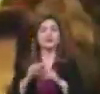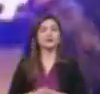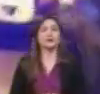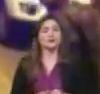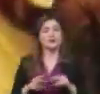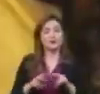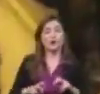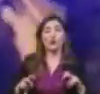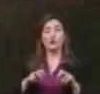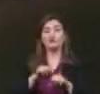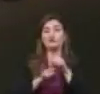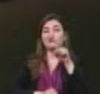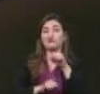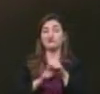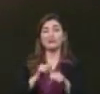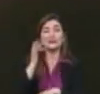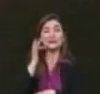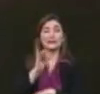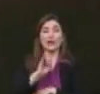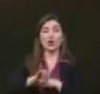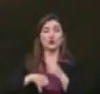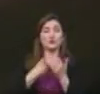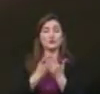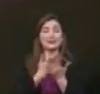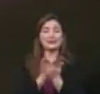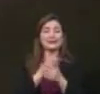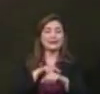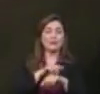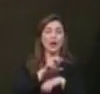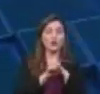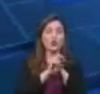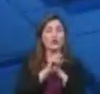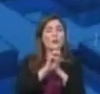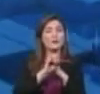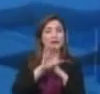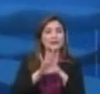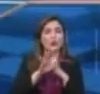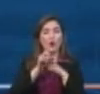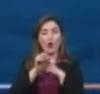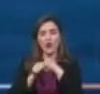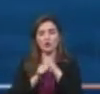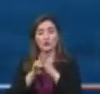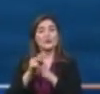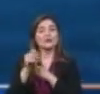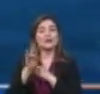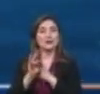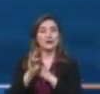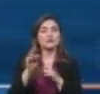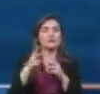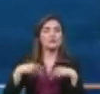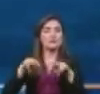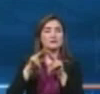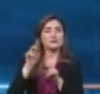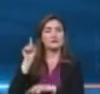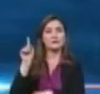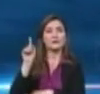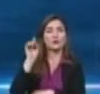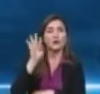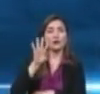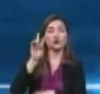investigaciones permitieron revelar movimientos injustificados en el periodo 2005-2017 por un monto aproximado de